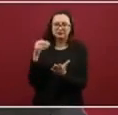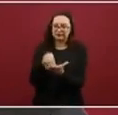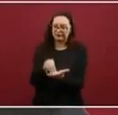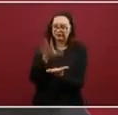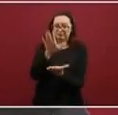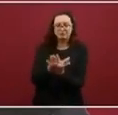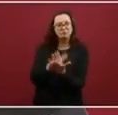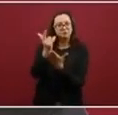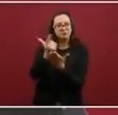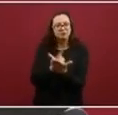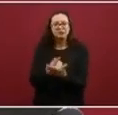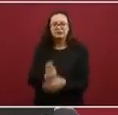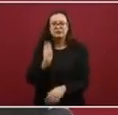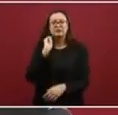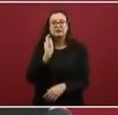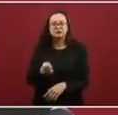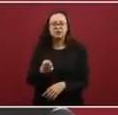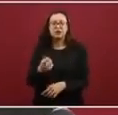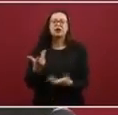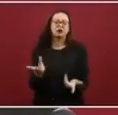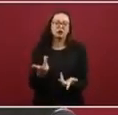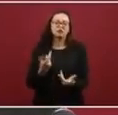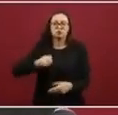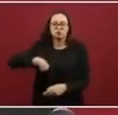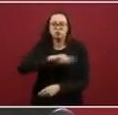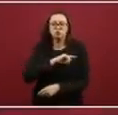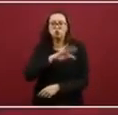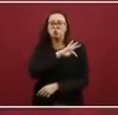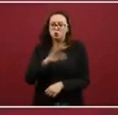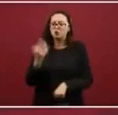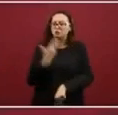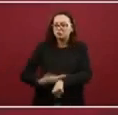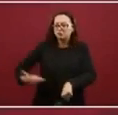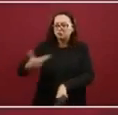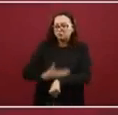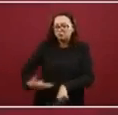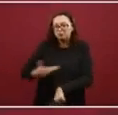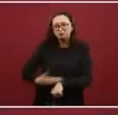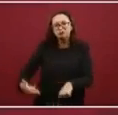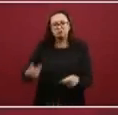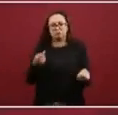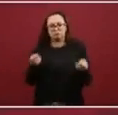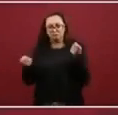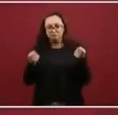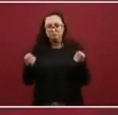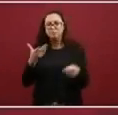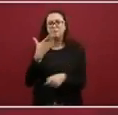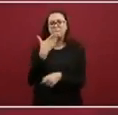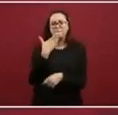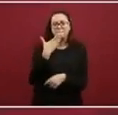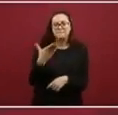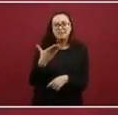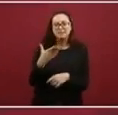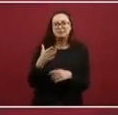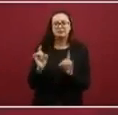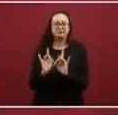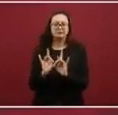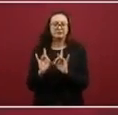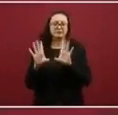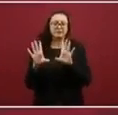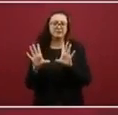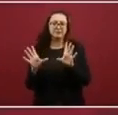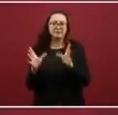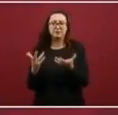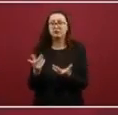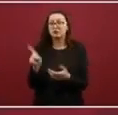que hace es que podamos empezar a regular y confrontar lo que el